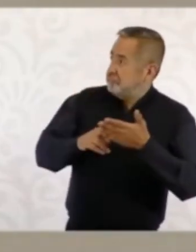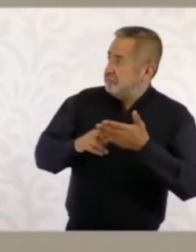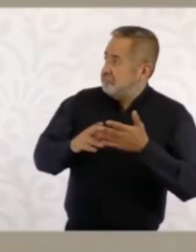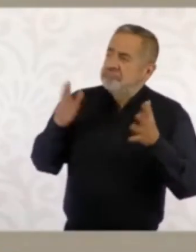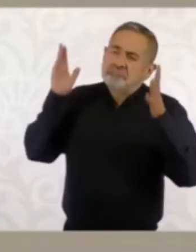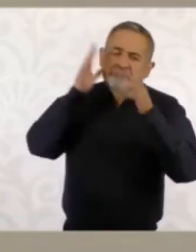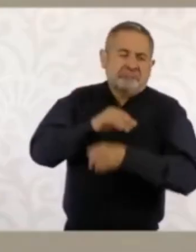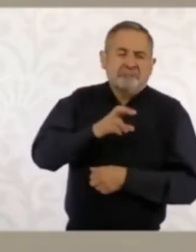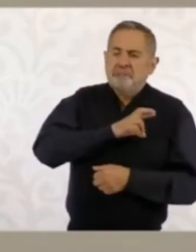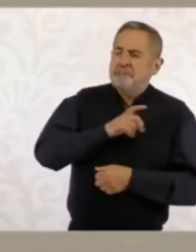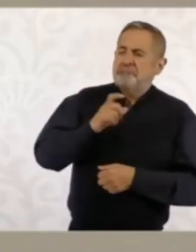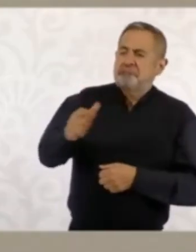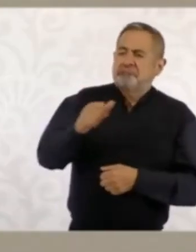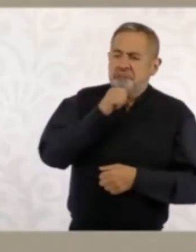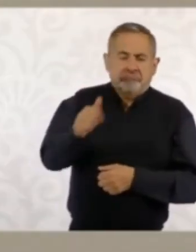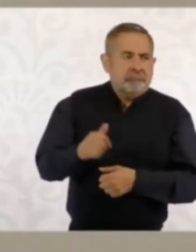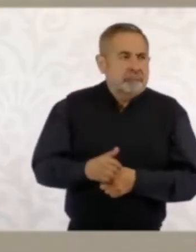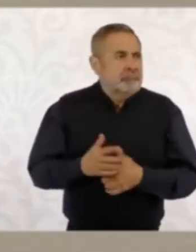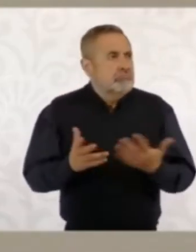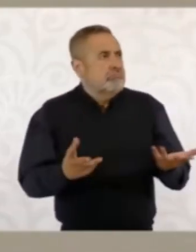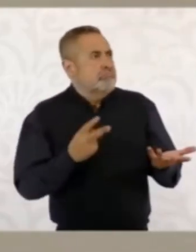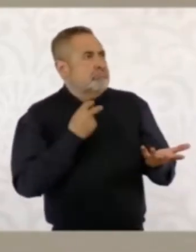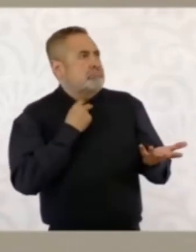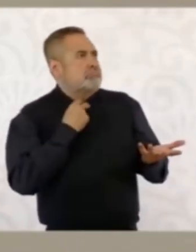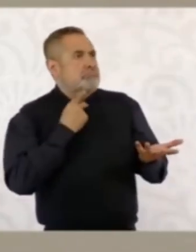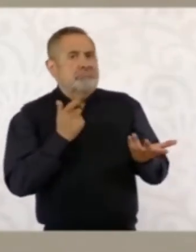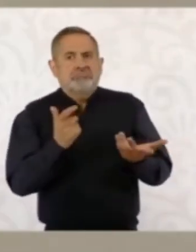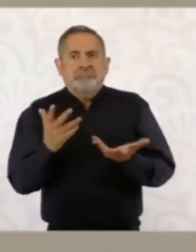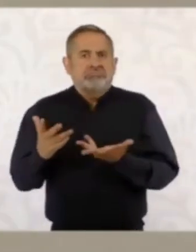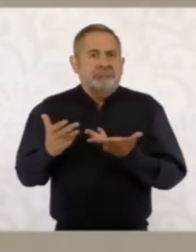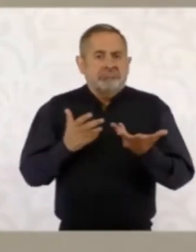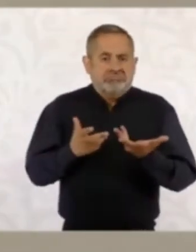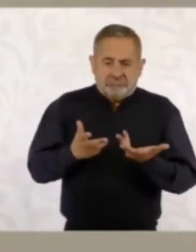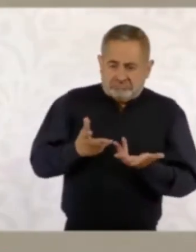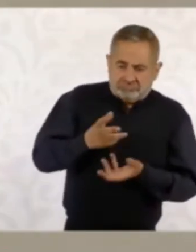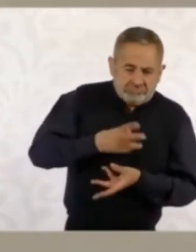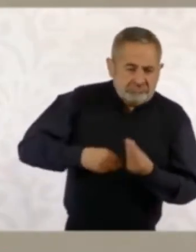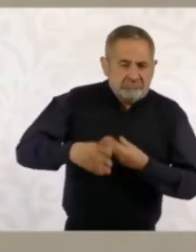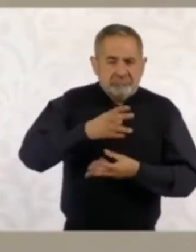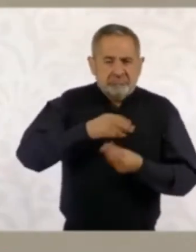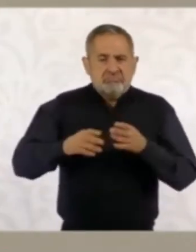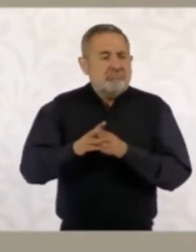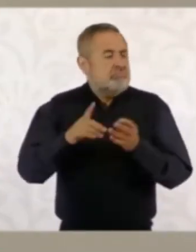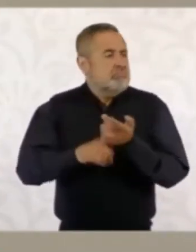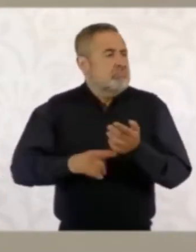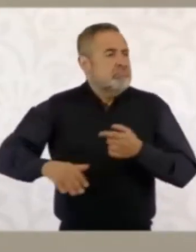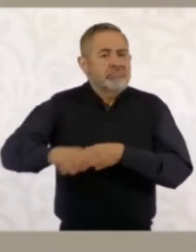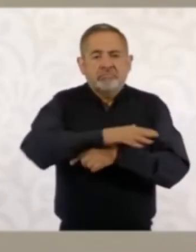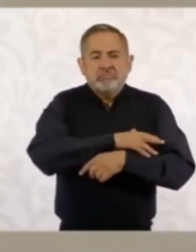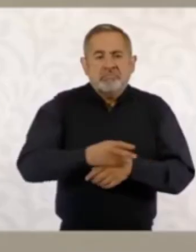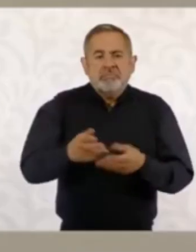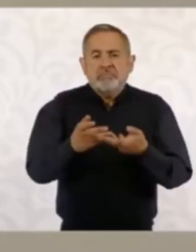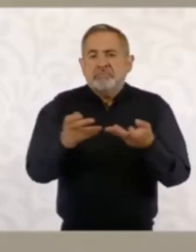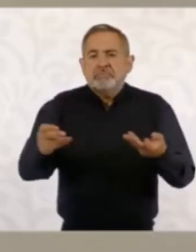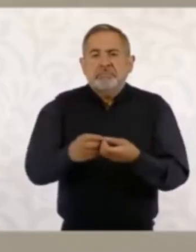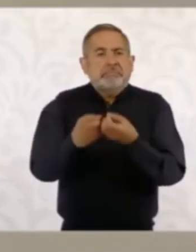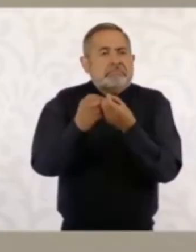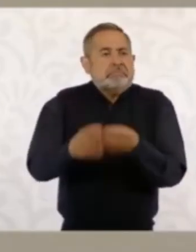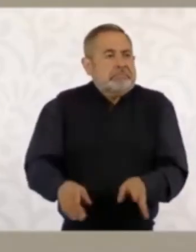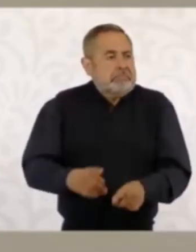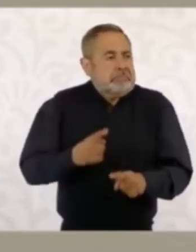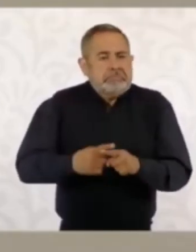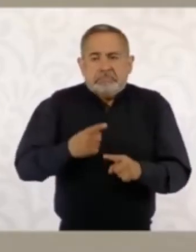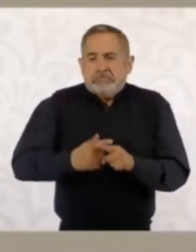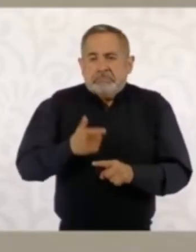gente que está diciendo, ¿ya ahora qué vamos a hacer? Porque se tienen que resarcir estas afectaciones gravísimas a sus tierras,